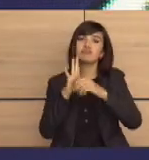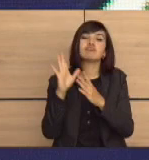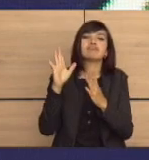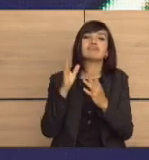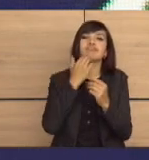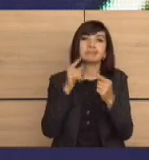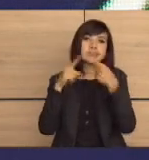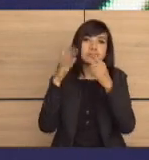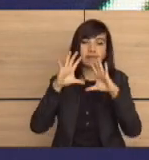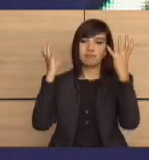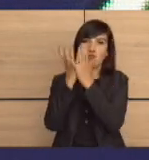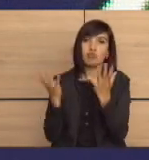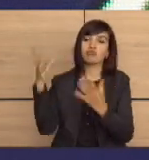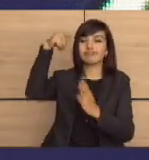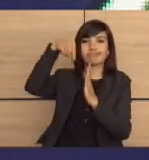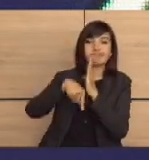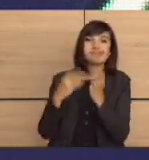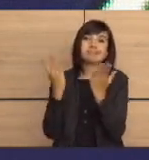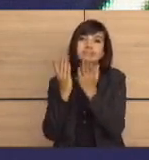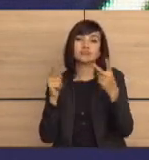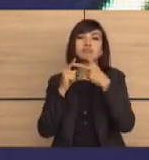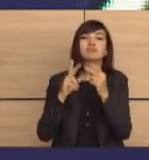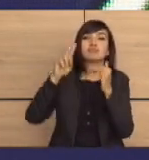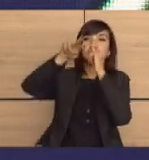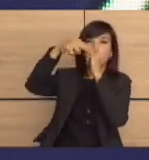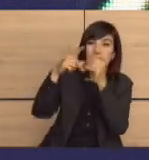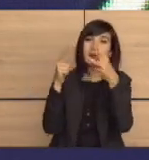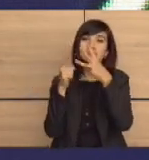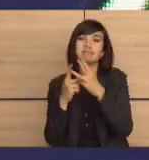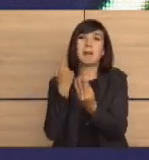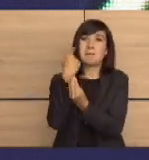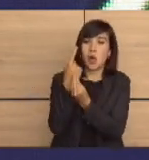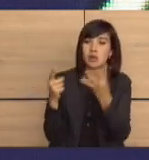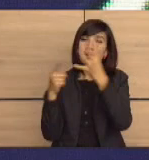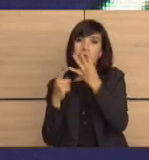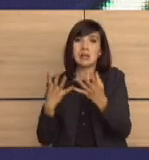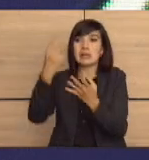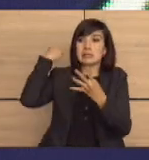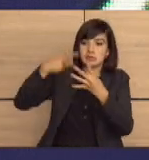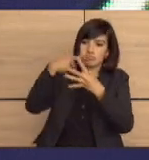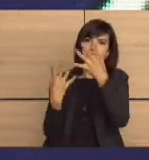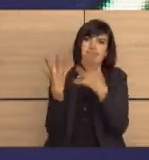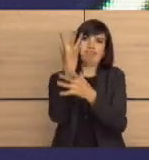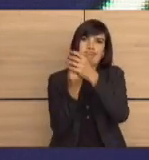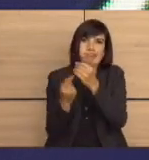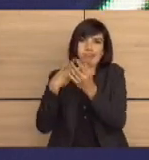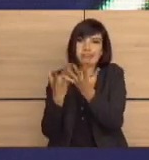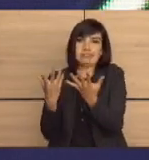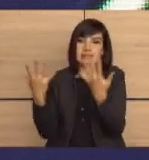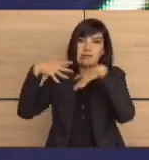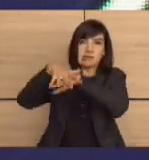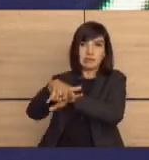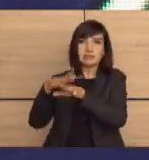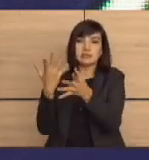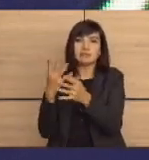de la geografía, la antropología, la sociología, la política y la historia, en, por ejemplo, en mi caso, en 3 horas semanales de